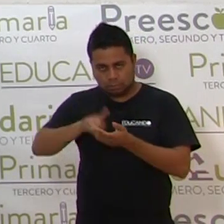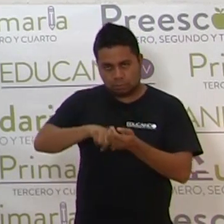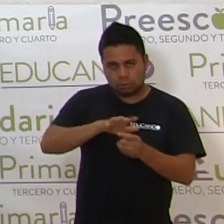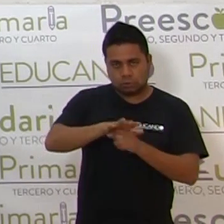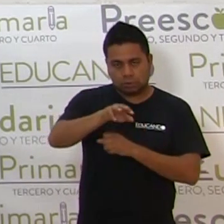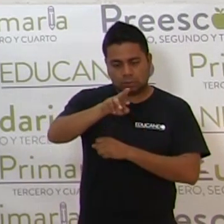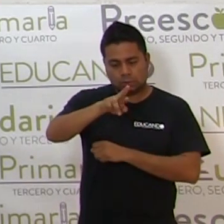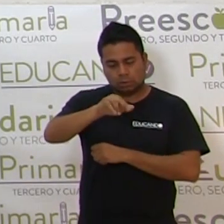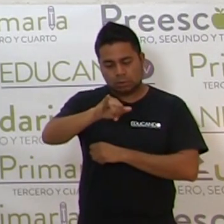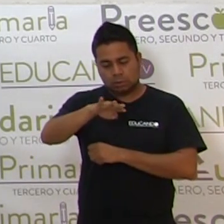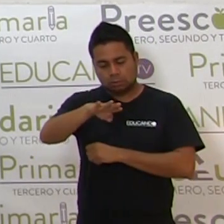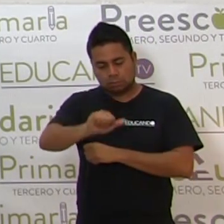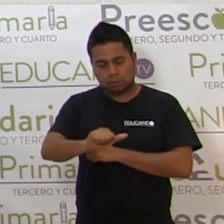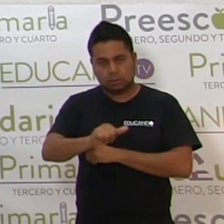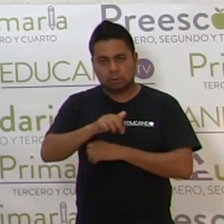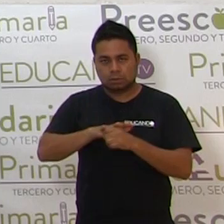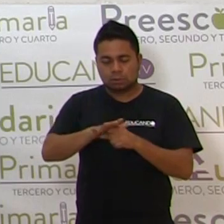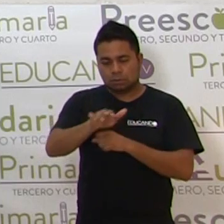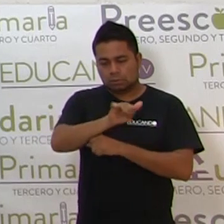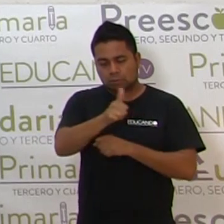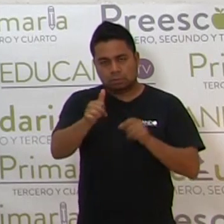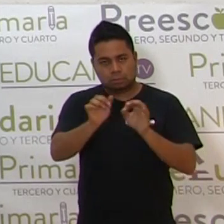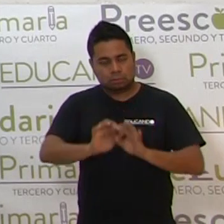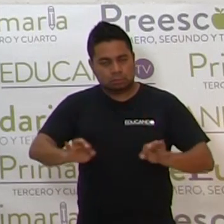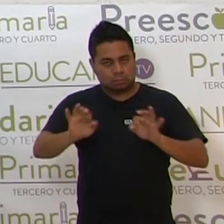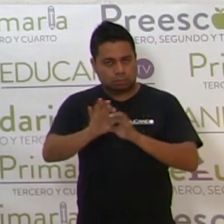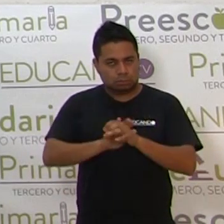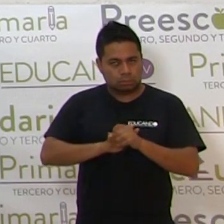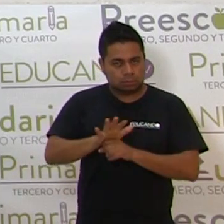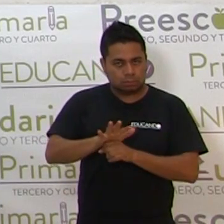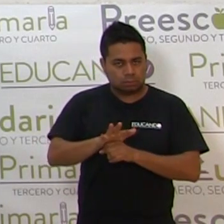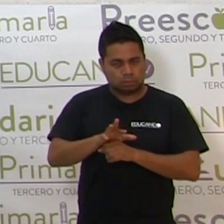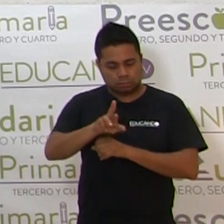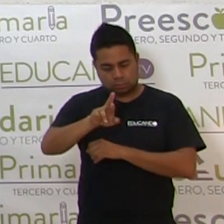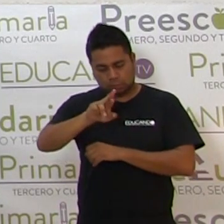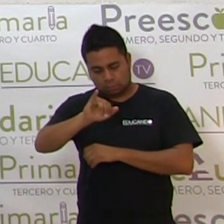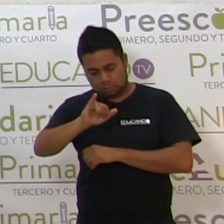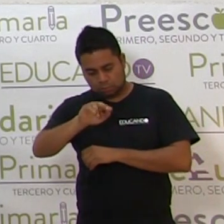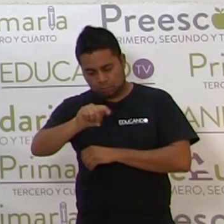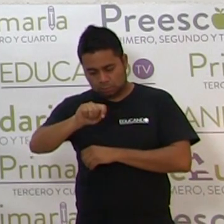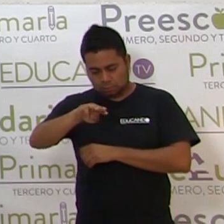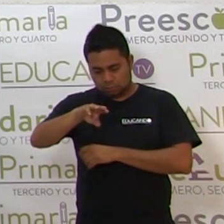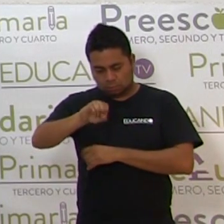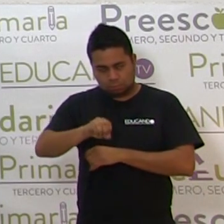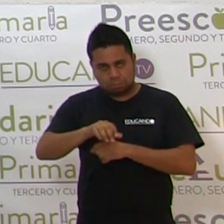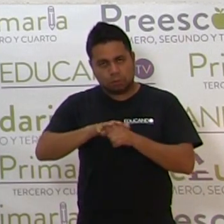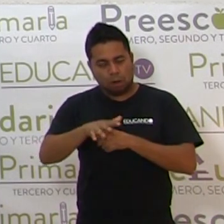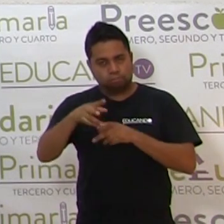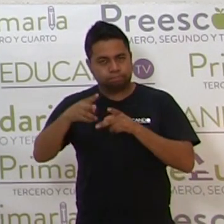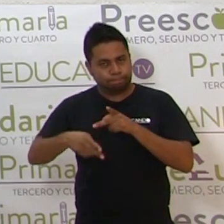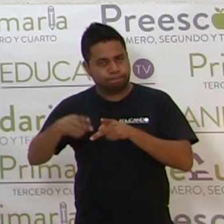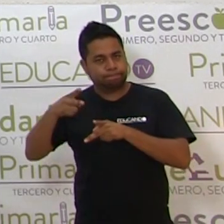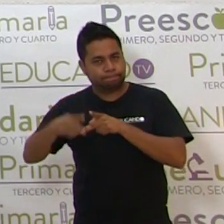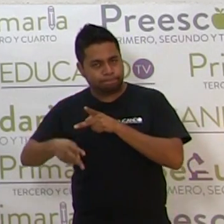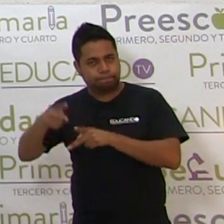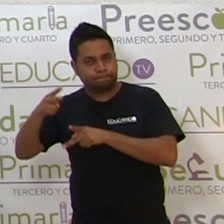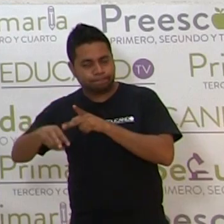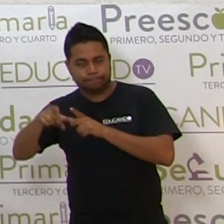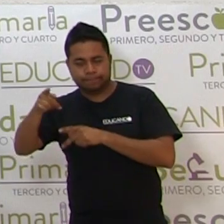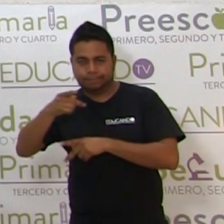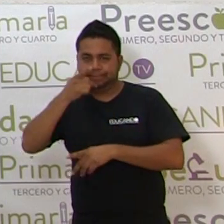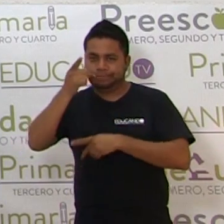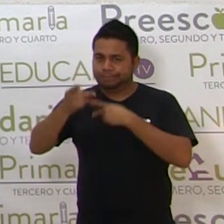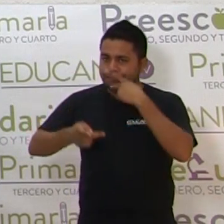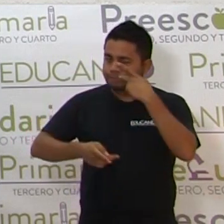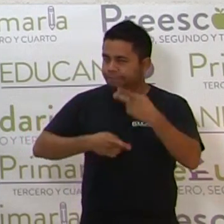rima, y la segunda importante también, que es el ritmo de cada verso con el cual tú vas pronunciando